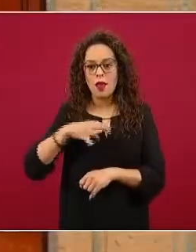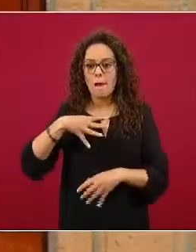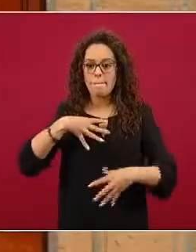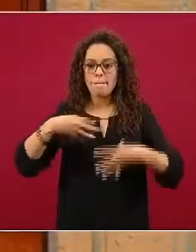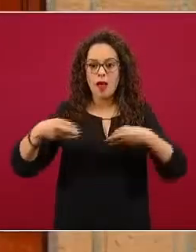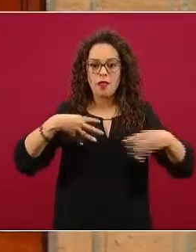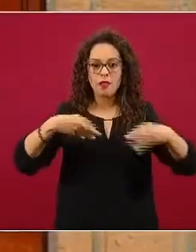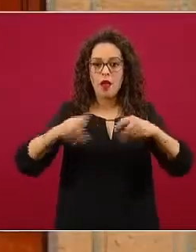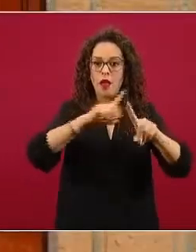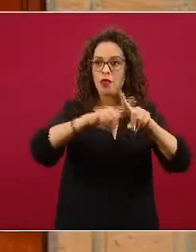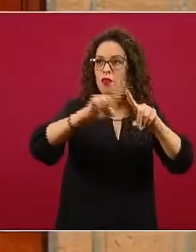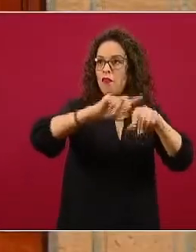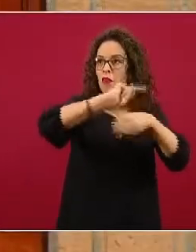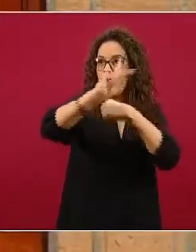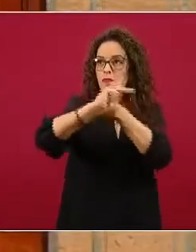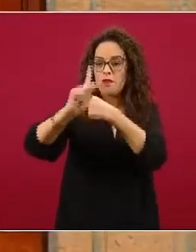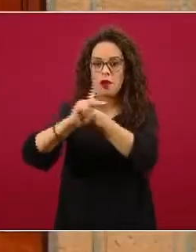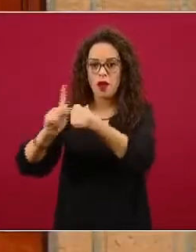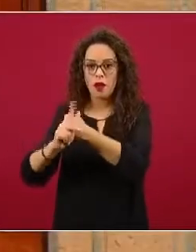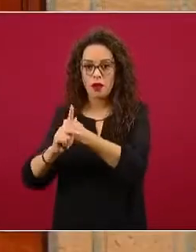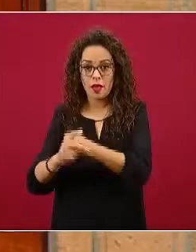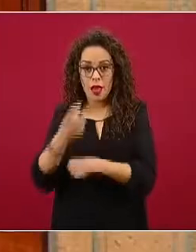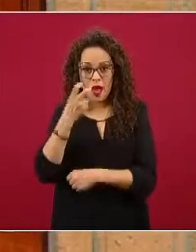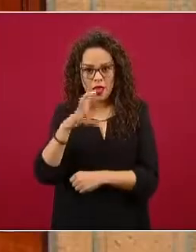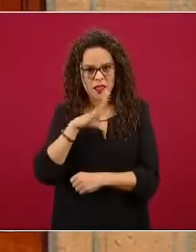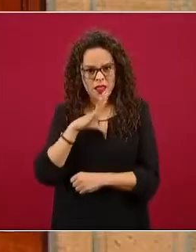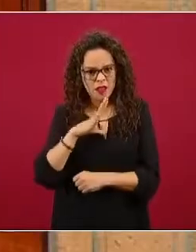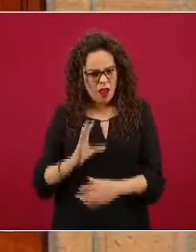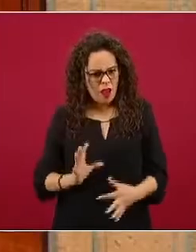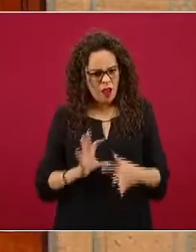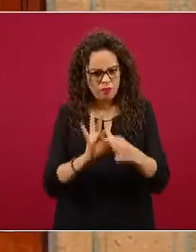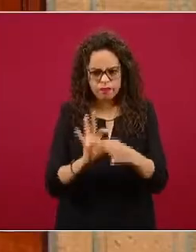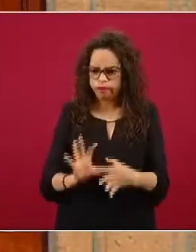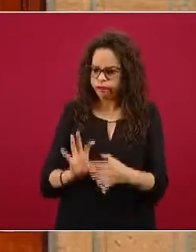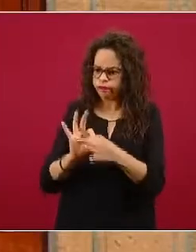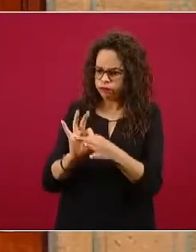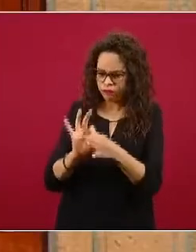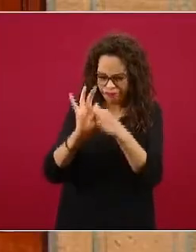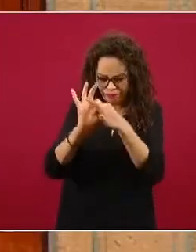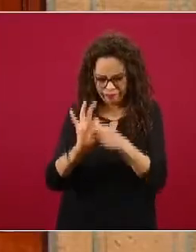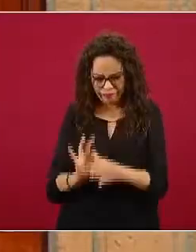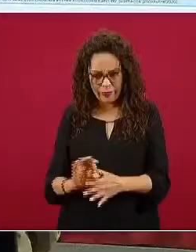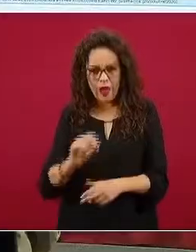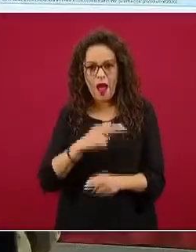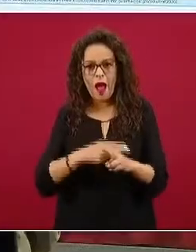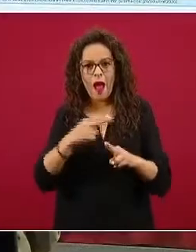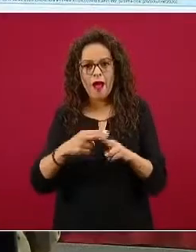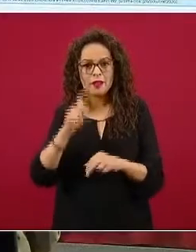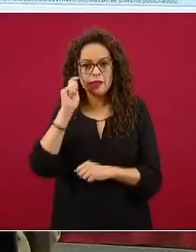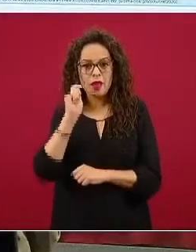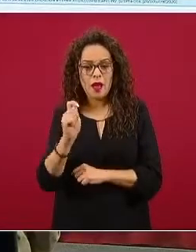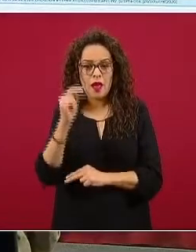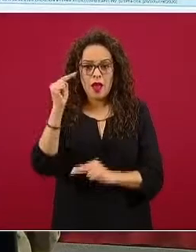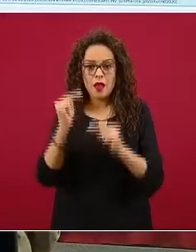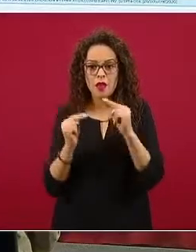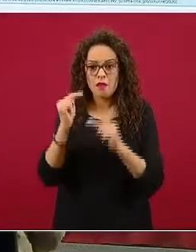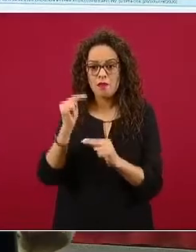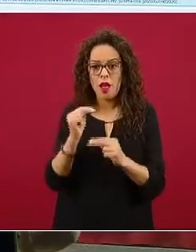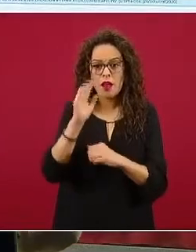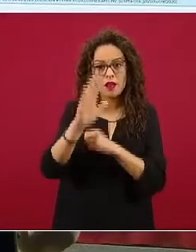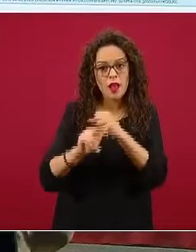diferentes países y esta sincronía que vemos inclusive a niveles nacionales, pues ahora el